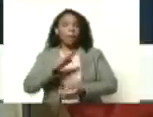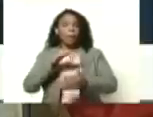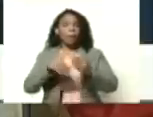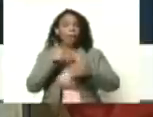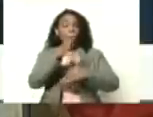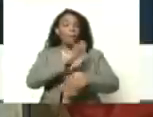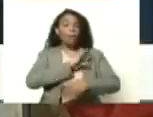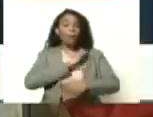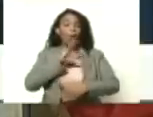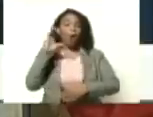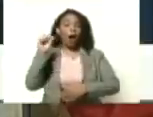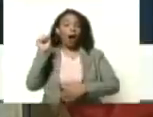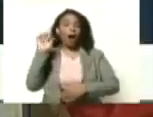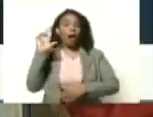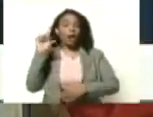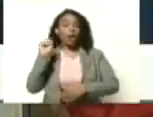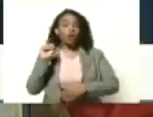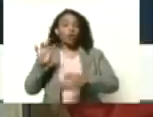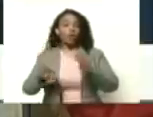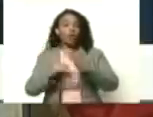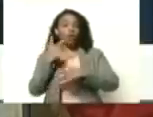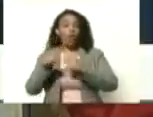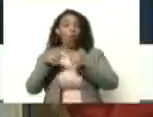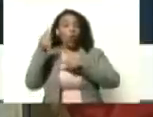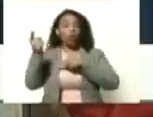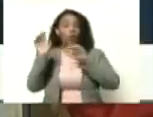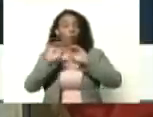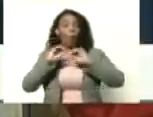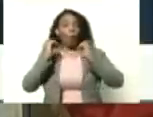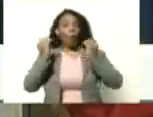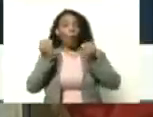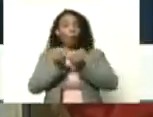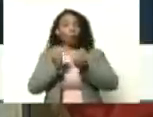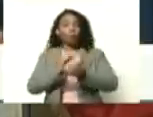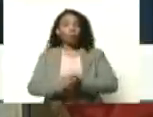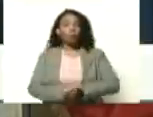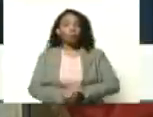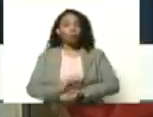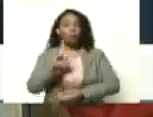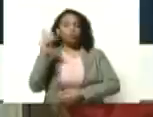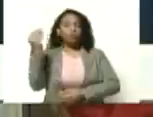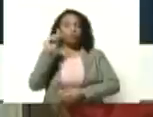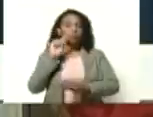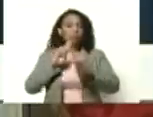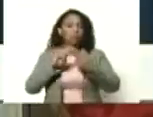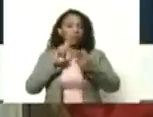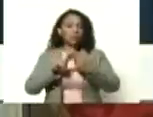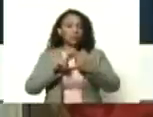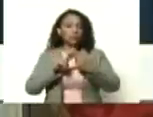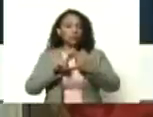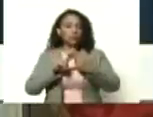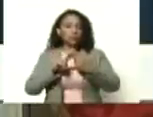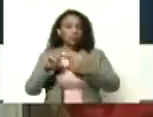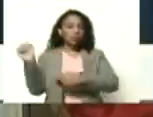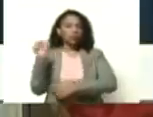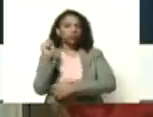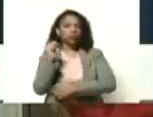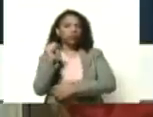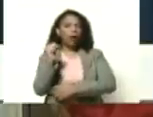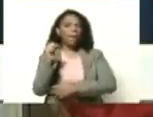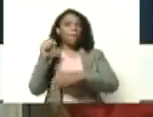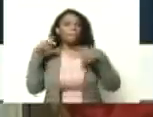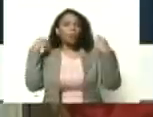blanco fundó otras organizaciones una de las más conocidas desobediencia popular